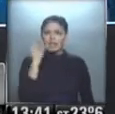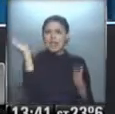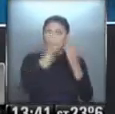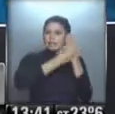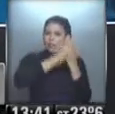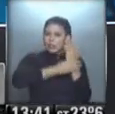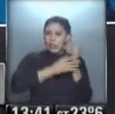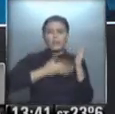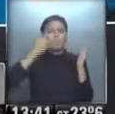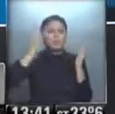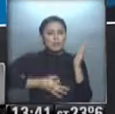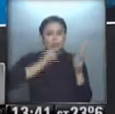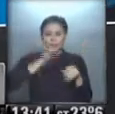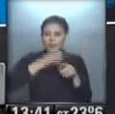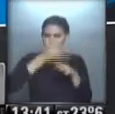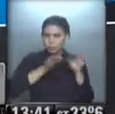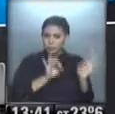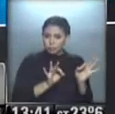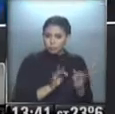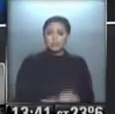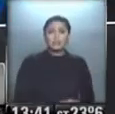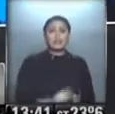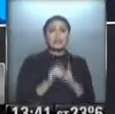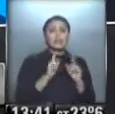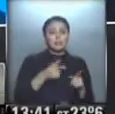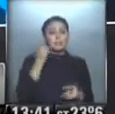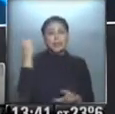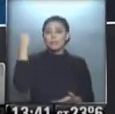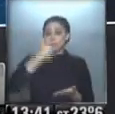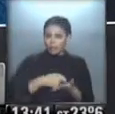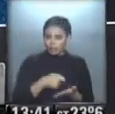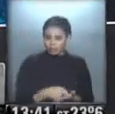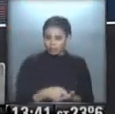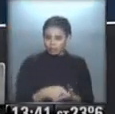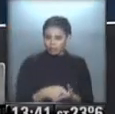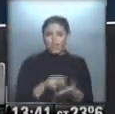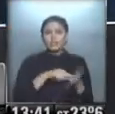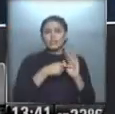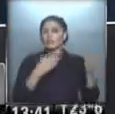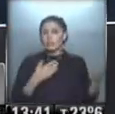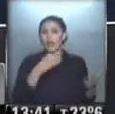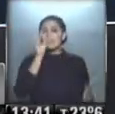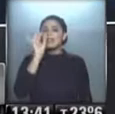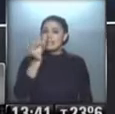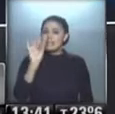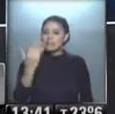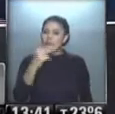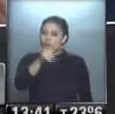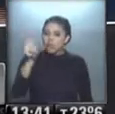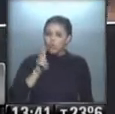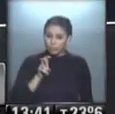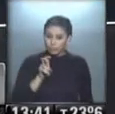expediente de cumplimiento de sentencia y se ha procedido a la liquidación de la misma que significa que en diciembre va a estar cobrando